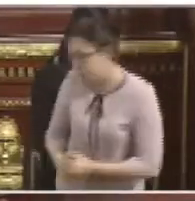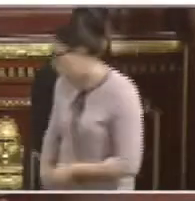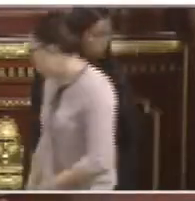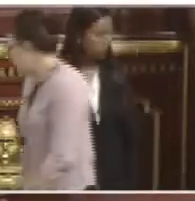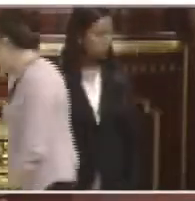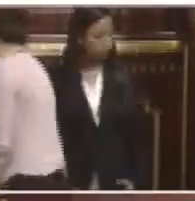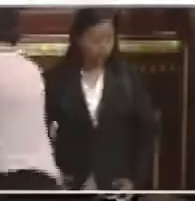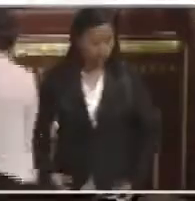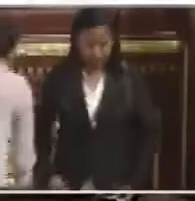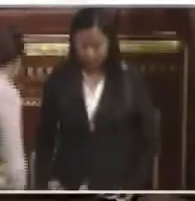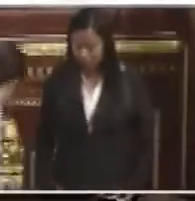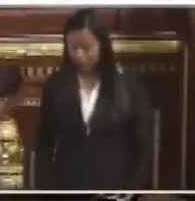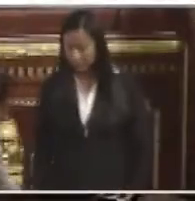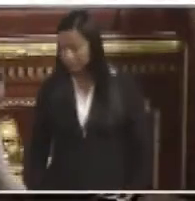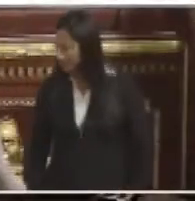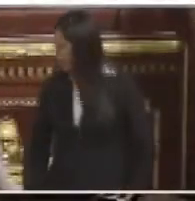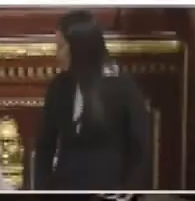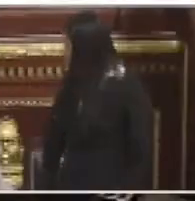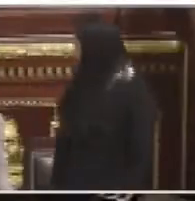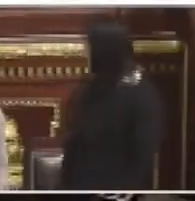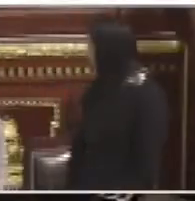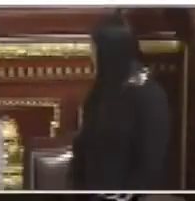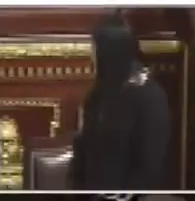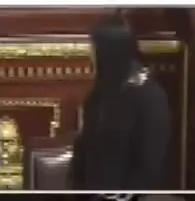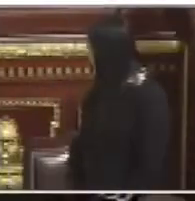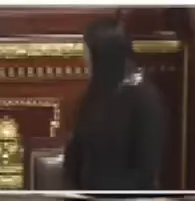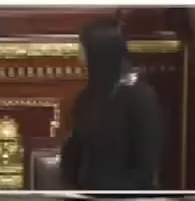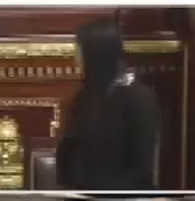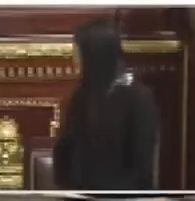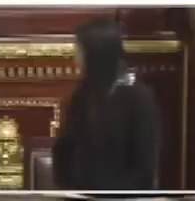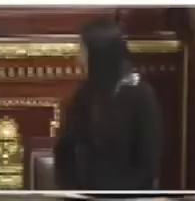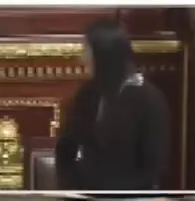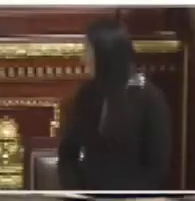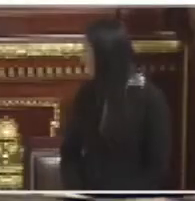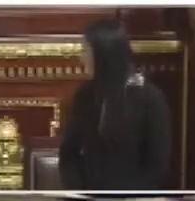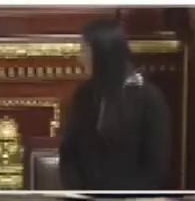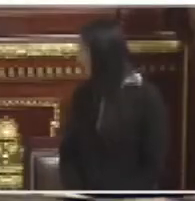gracias. Gracias, diputada Lourdes Paz.